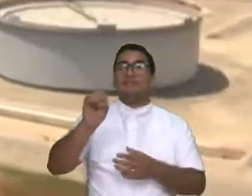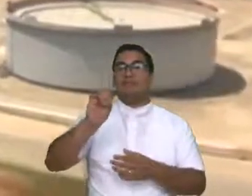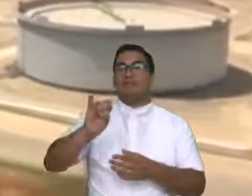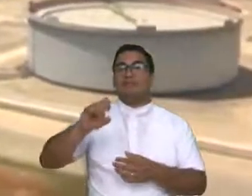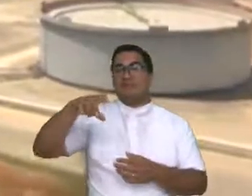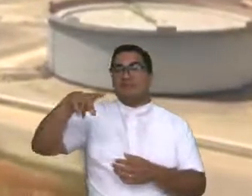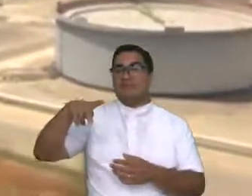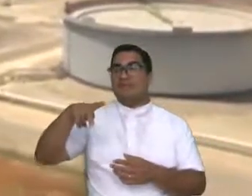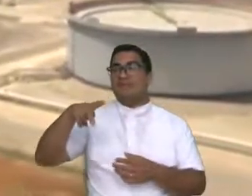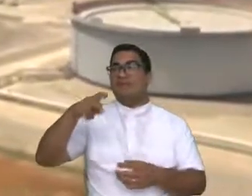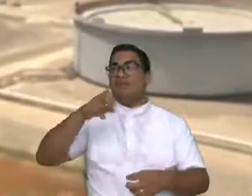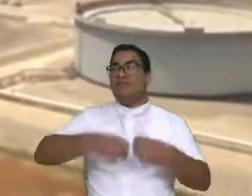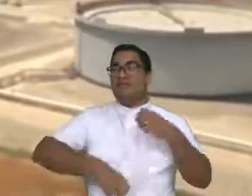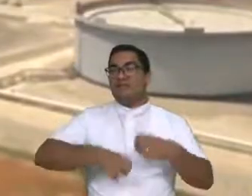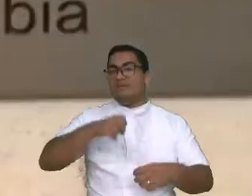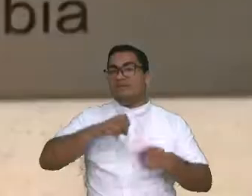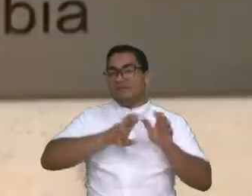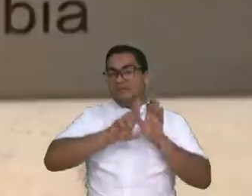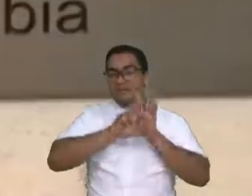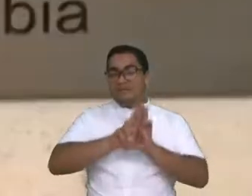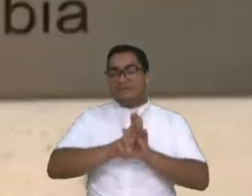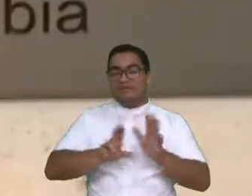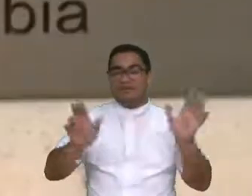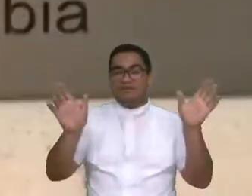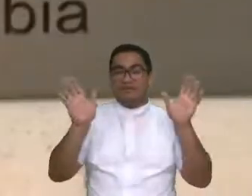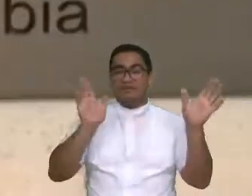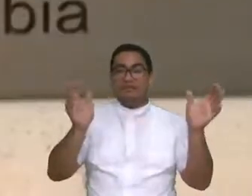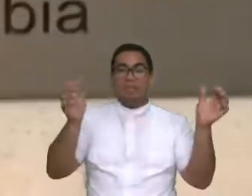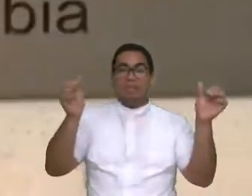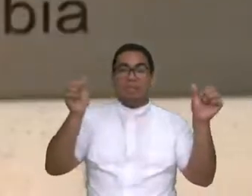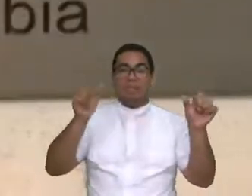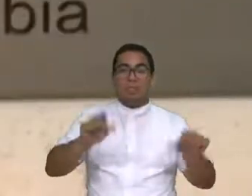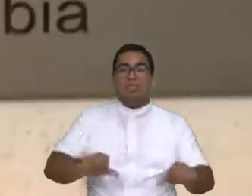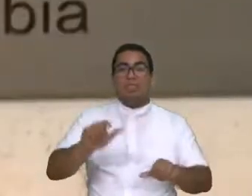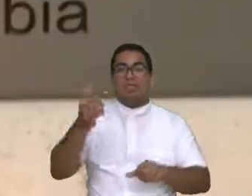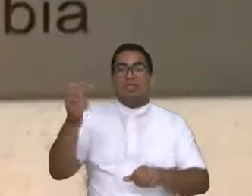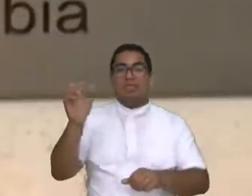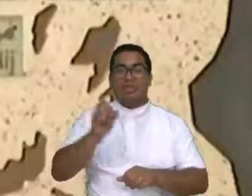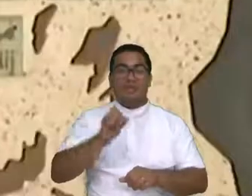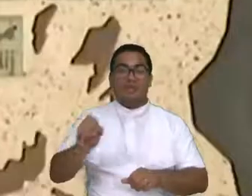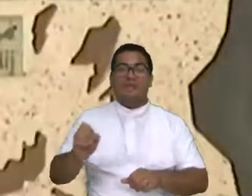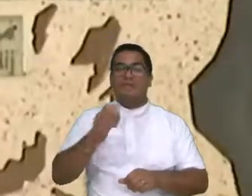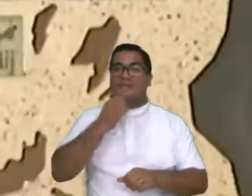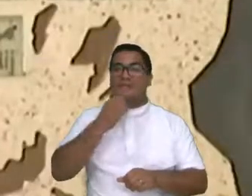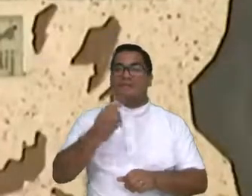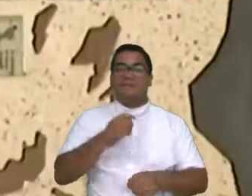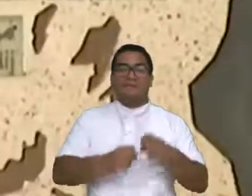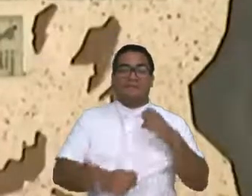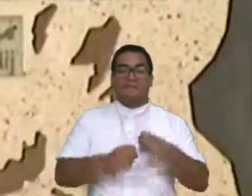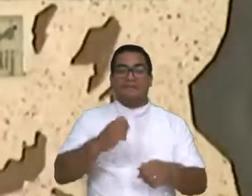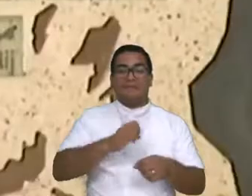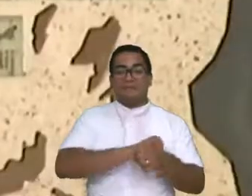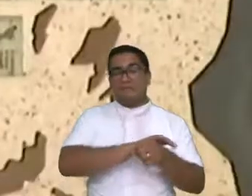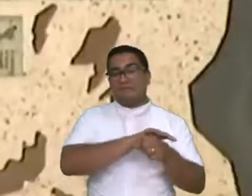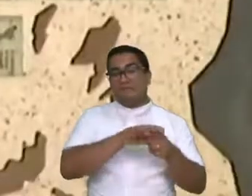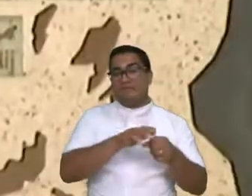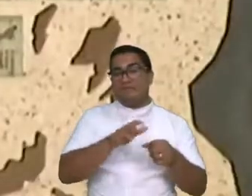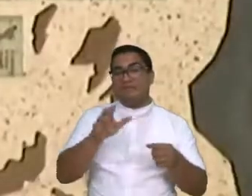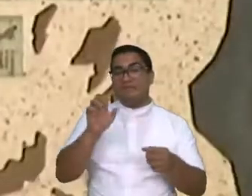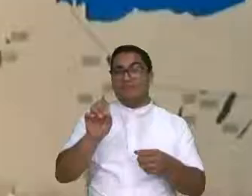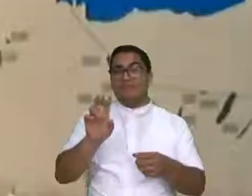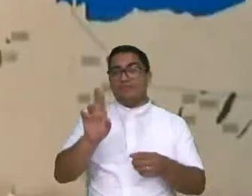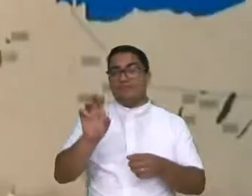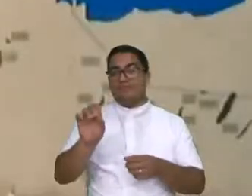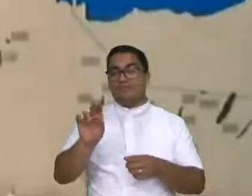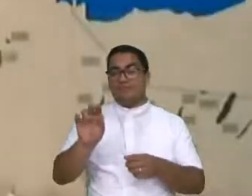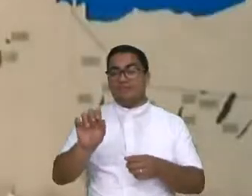el indicador más representativo del mercado, se haya desplomado un 7% en medio de la crisis por el coronavirus y la guerra de